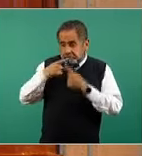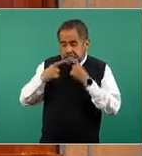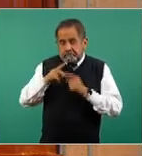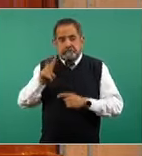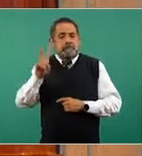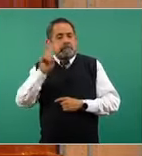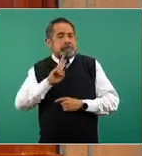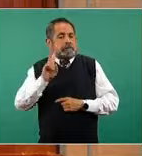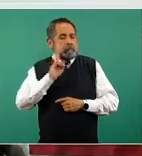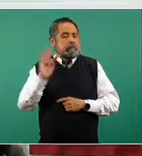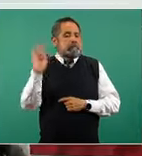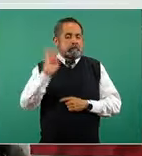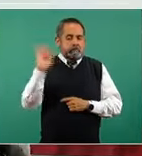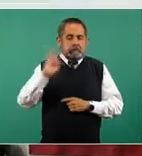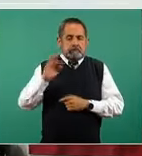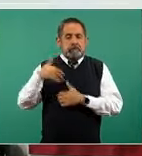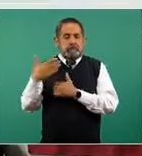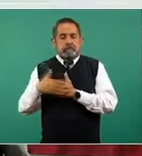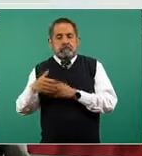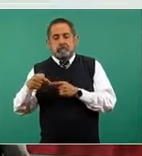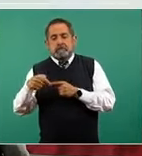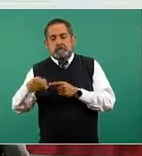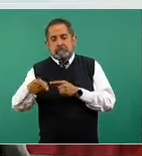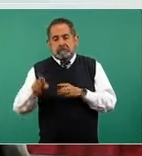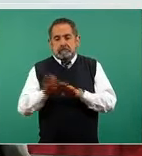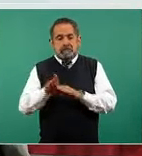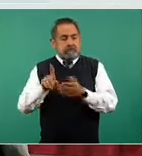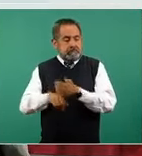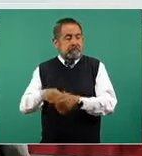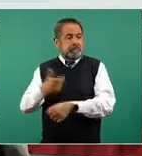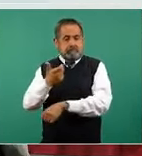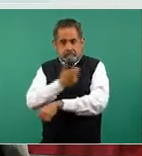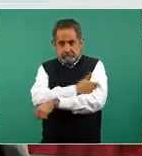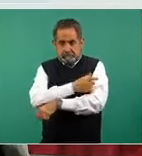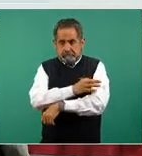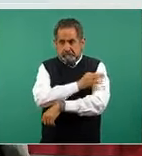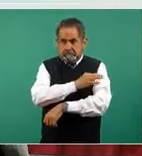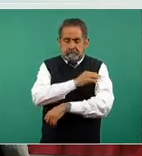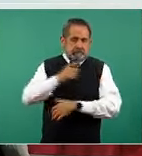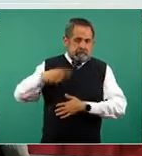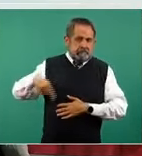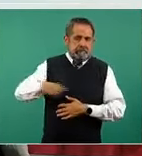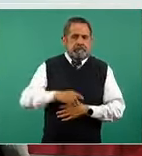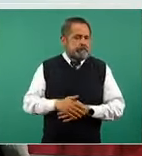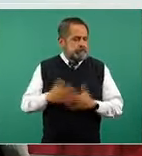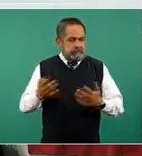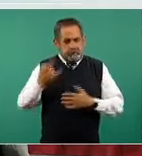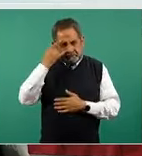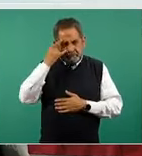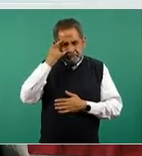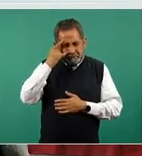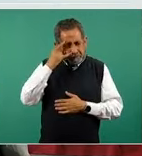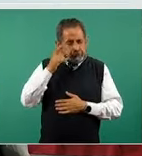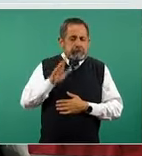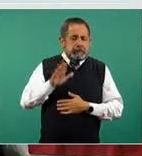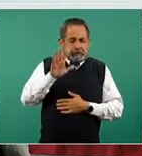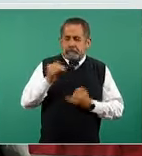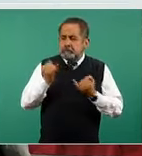miras precisamente a lo que podrá ser llevar a cabo esta actividad. Y así como Campeche, se está también